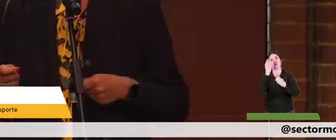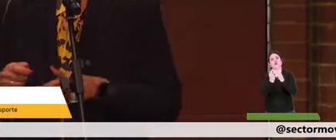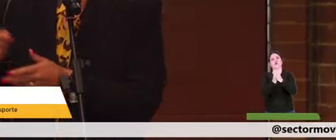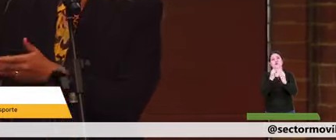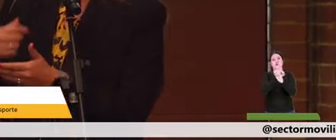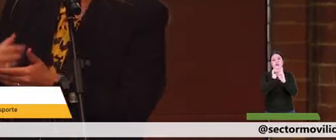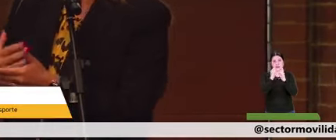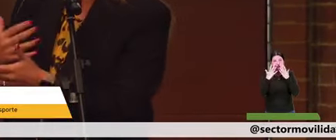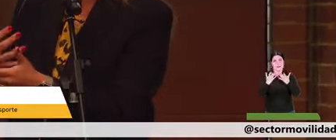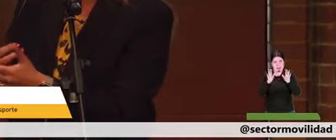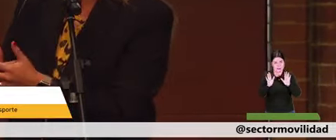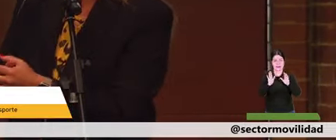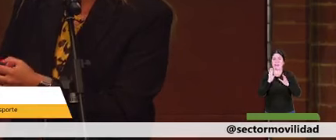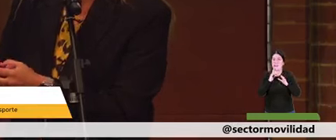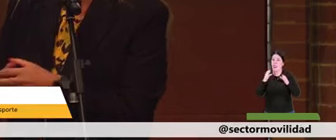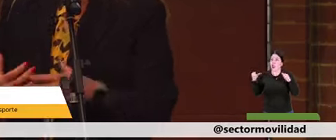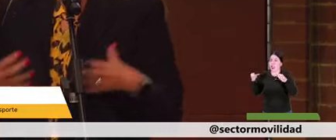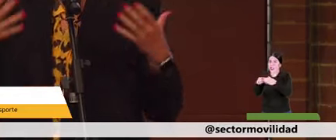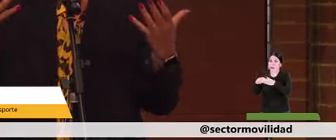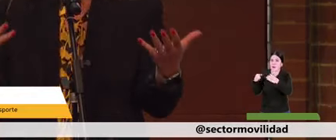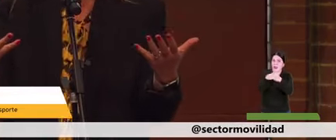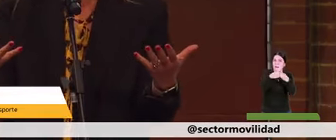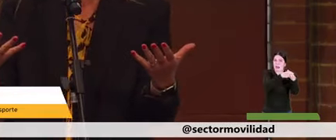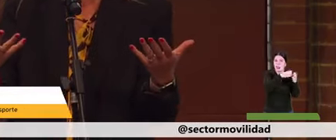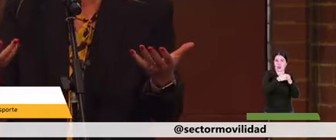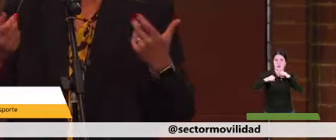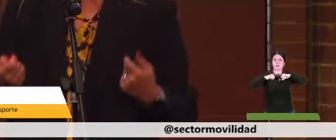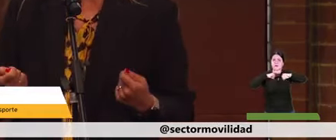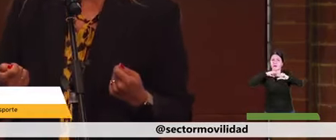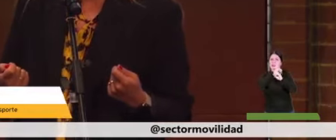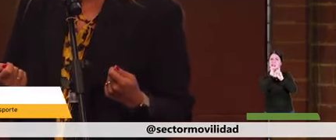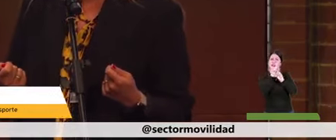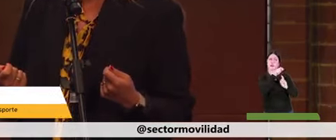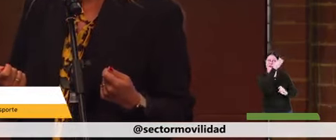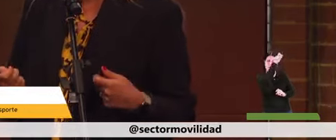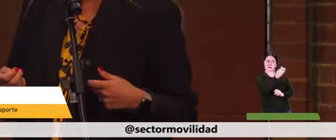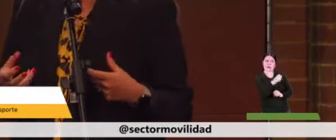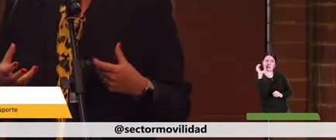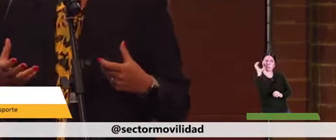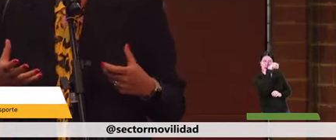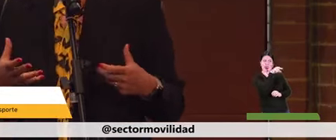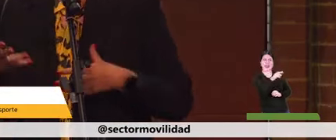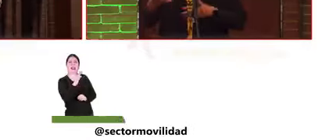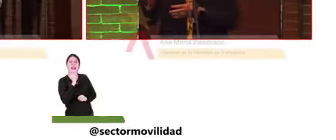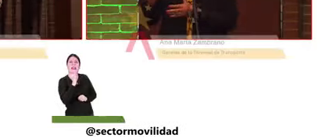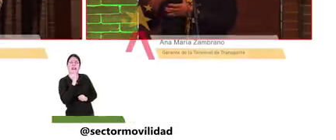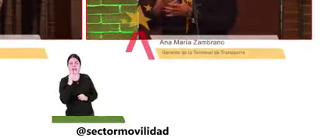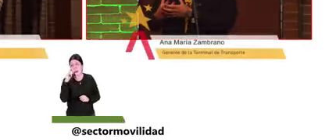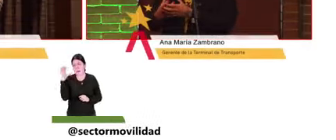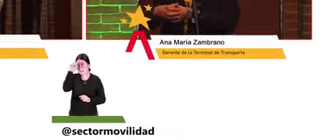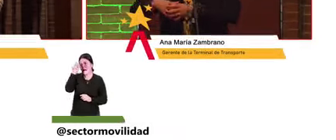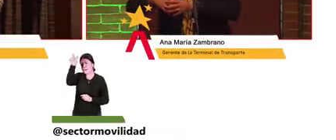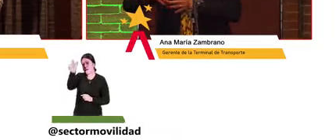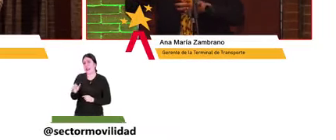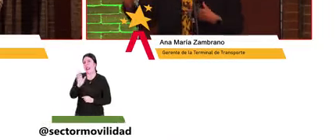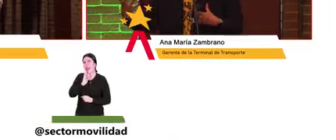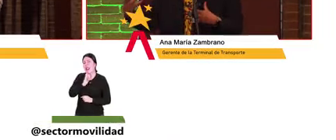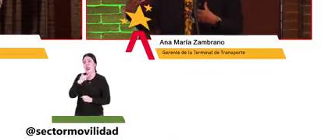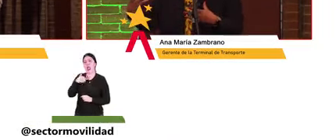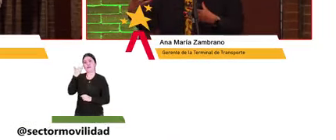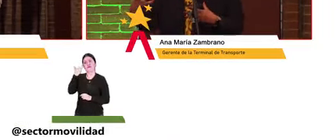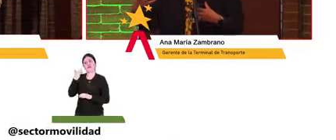cual nuestro equipo de gestión social identifica en las calles quiénes son estas personas. Las identificamos, les proponemos